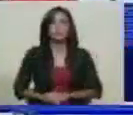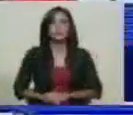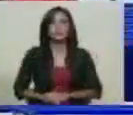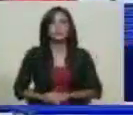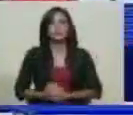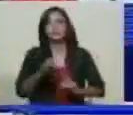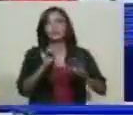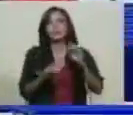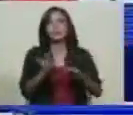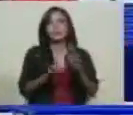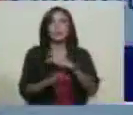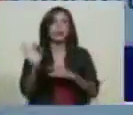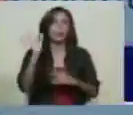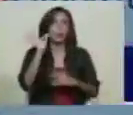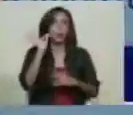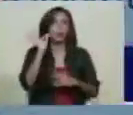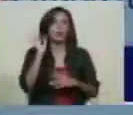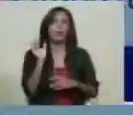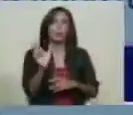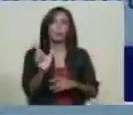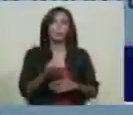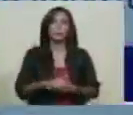secretaria general de la JPSUV.